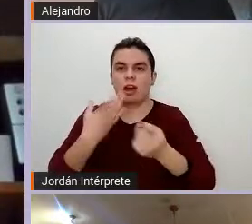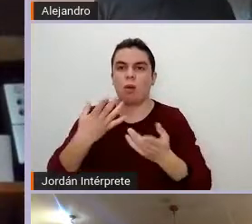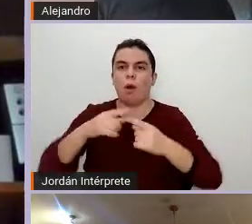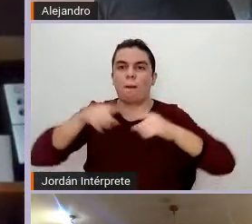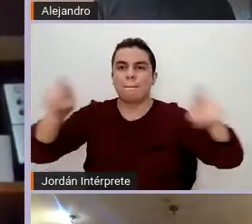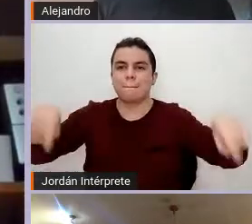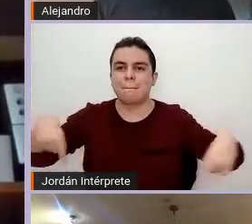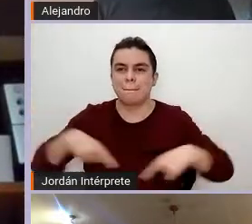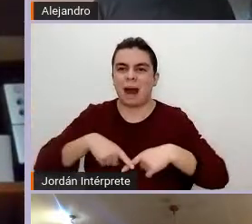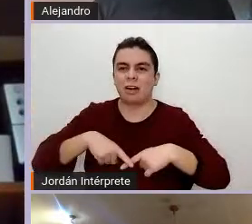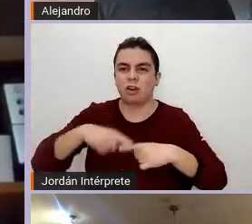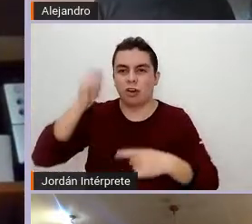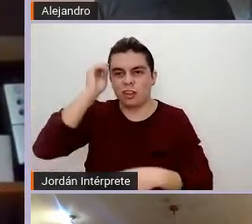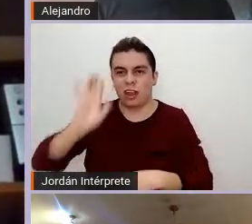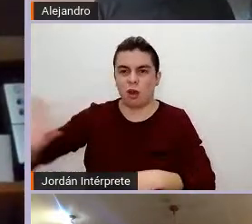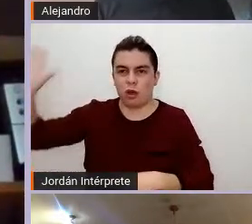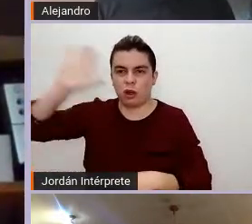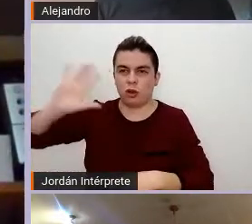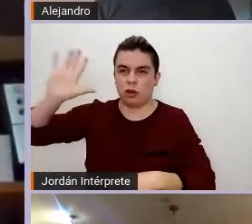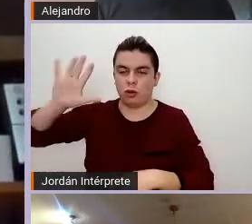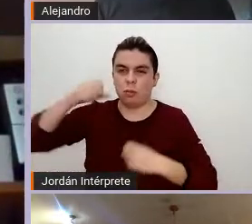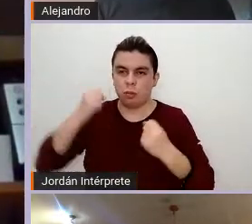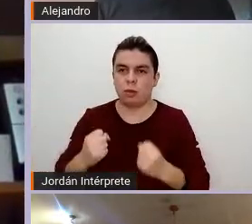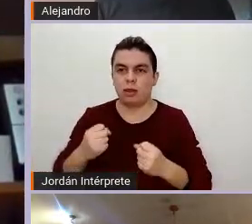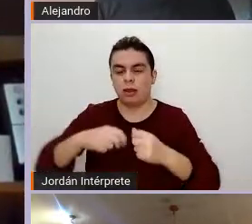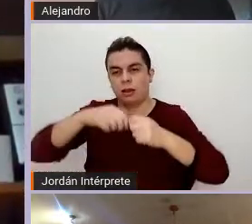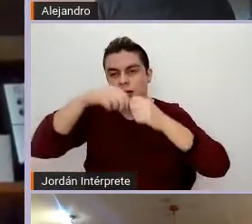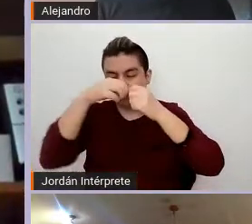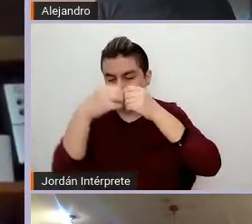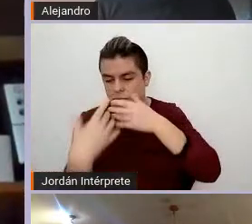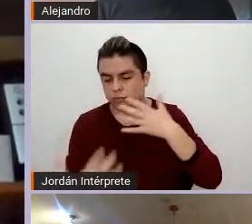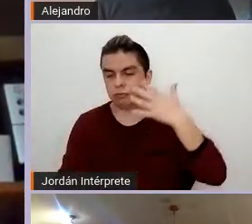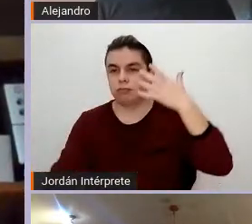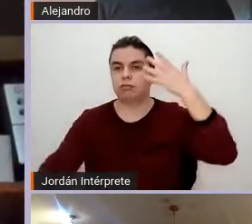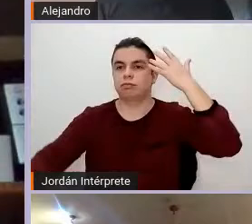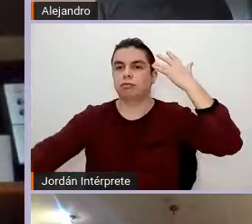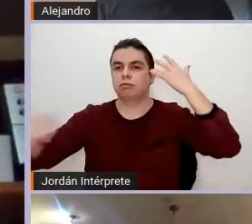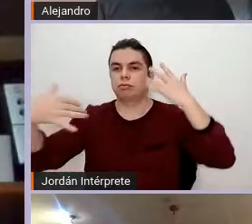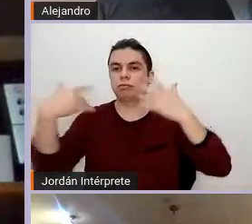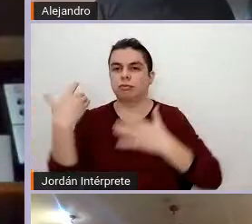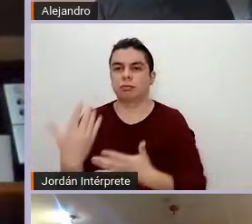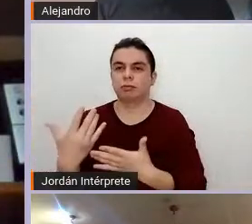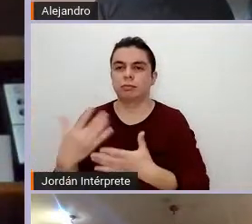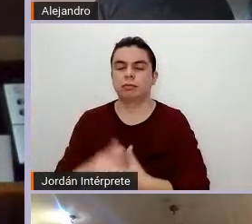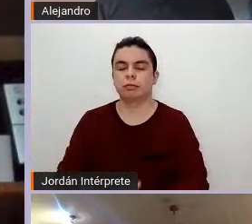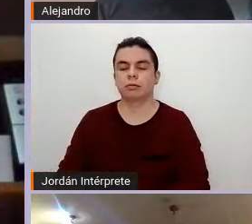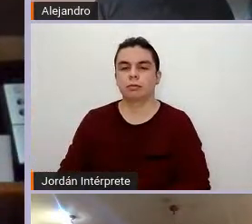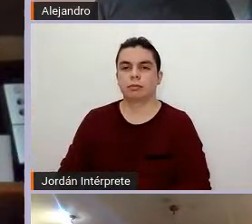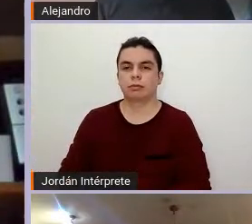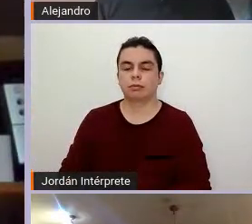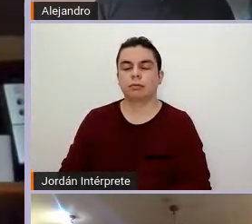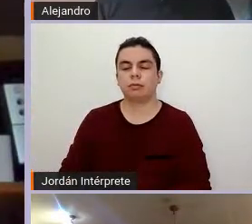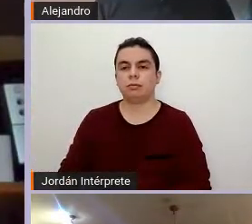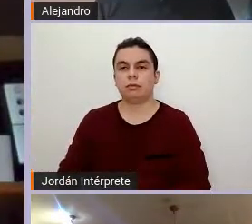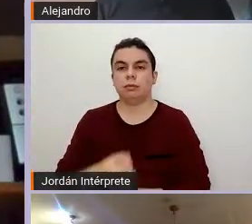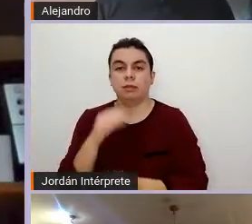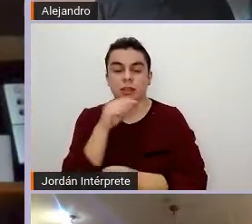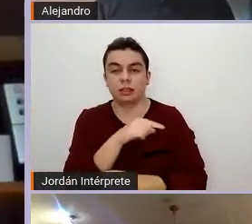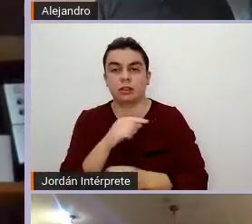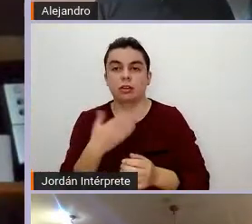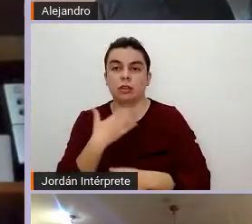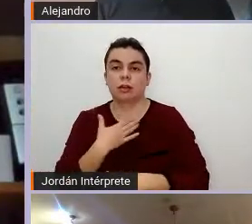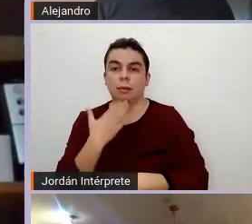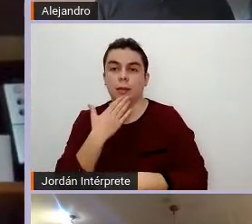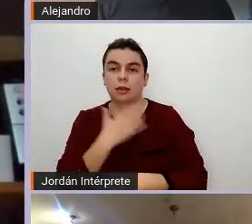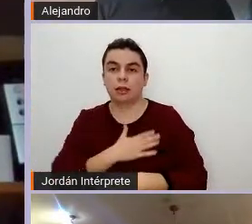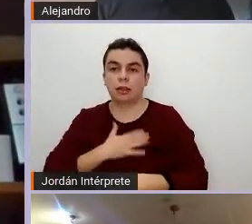este complejísimo legado artístico. Y sobre todo, y esto es algo que quiero destacar especialmente y a lo que Cecilia también